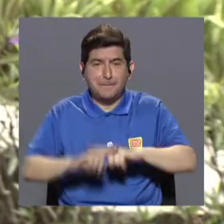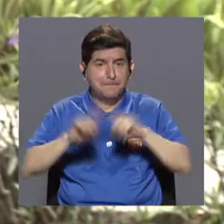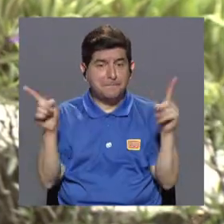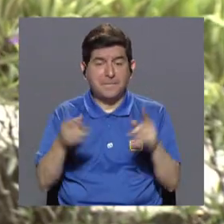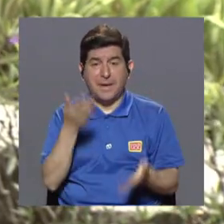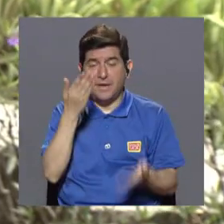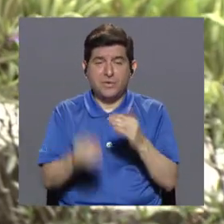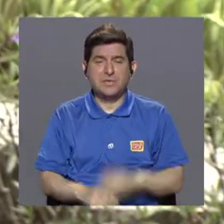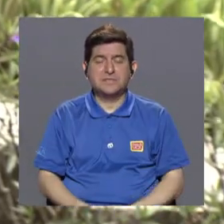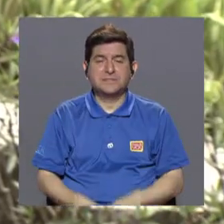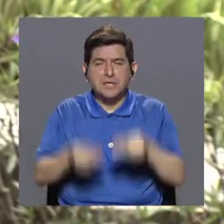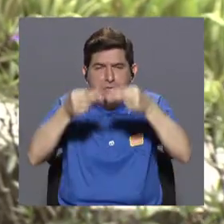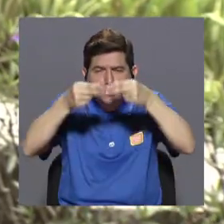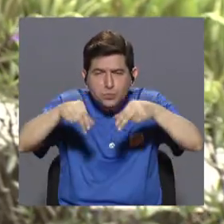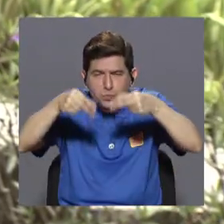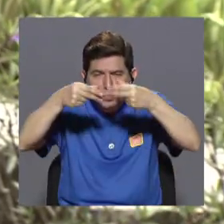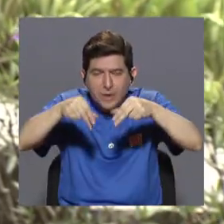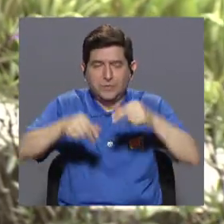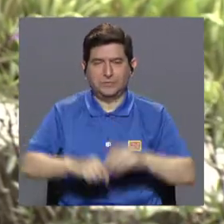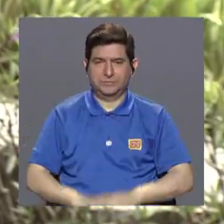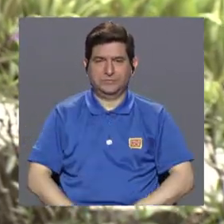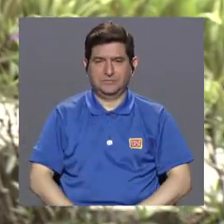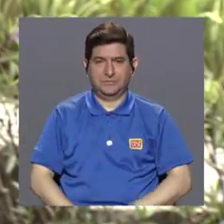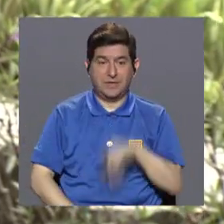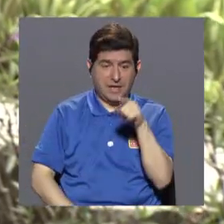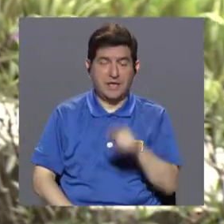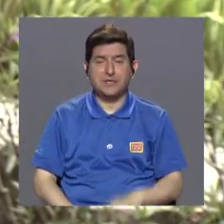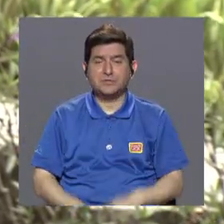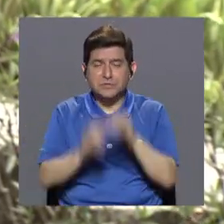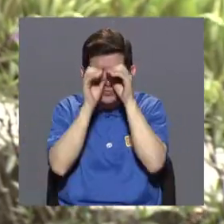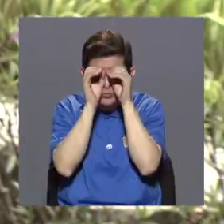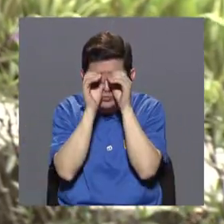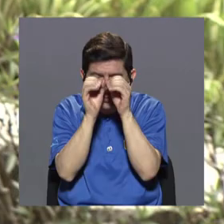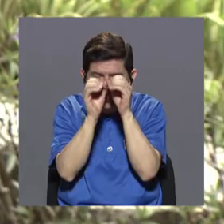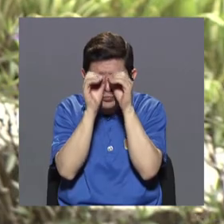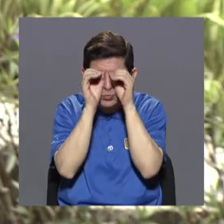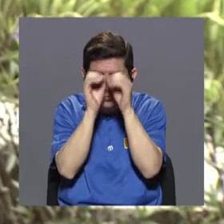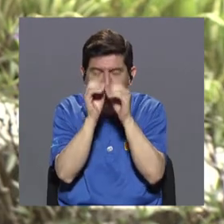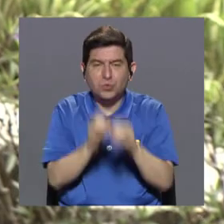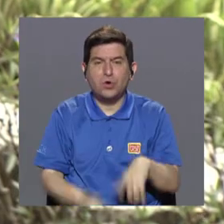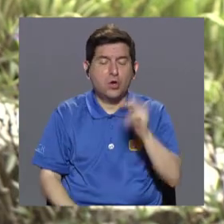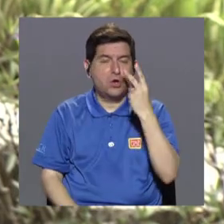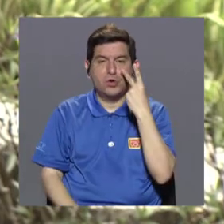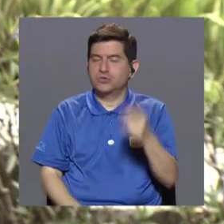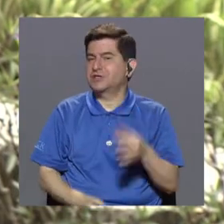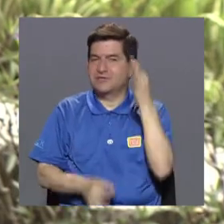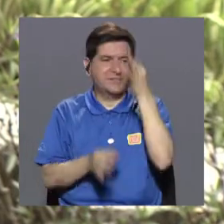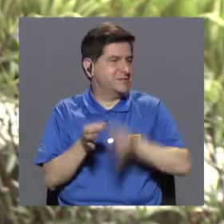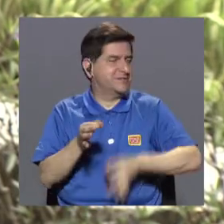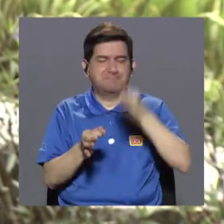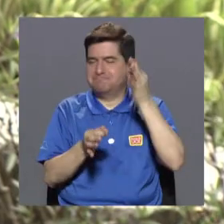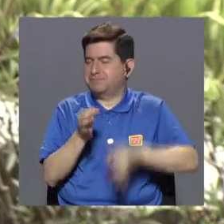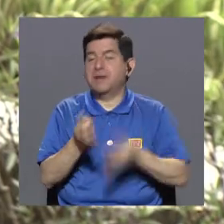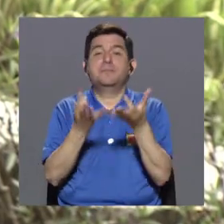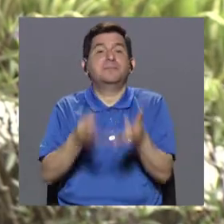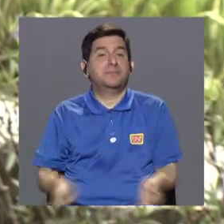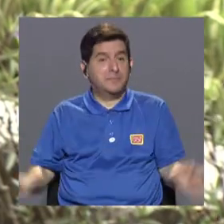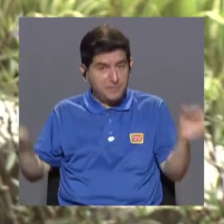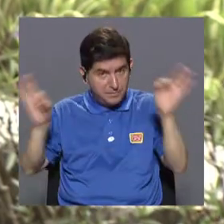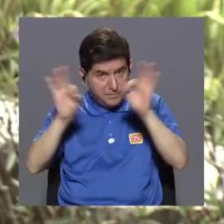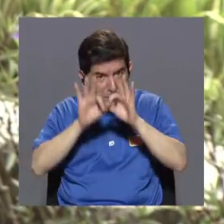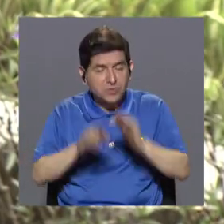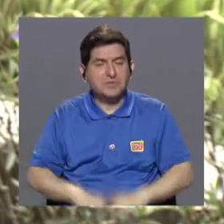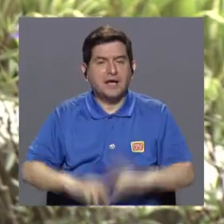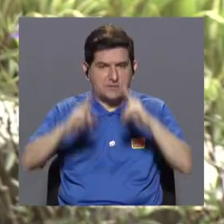se ven los huevos. Entonces, esos son microscópicos y no los vamos a ver a simple vista. Entonces, sí es importante hacer